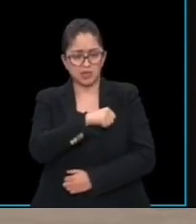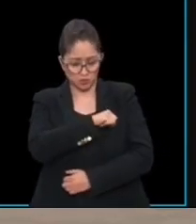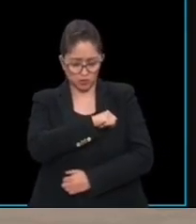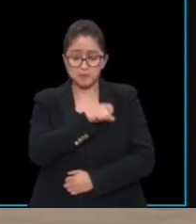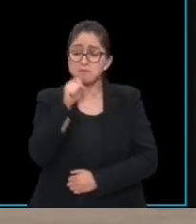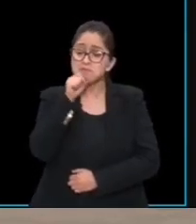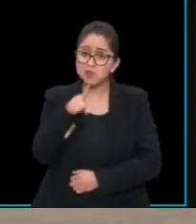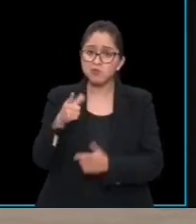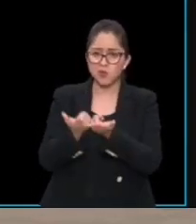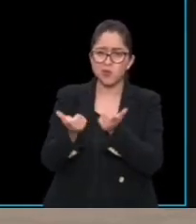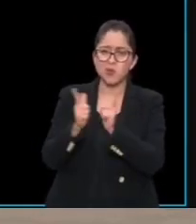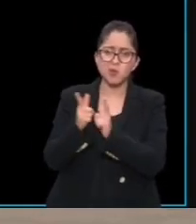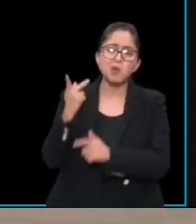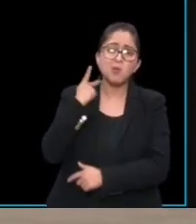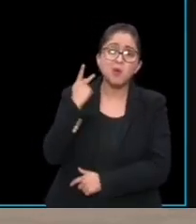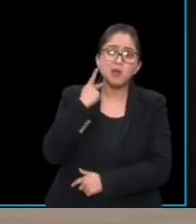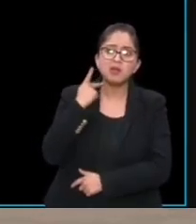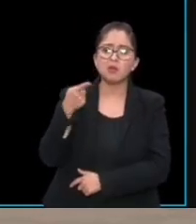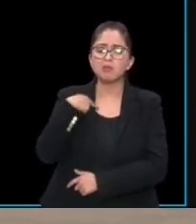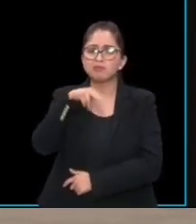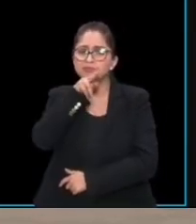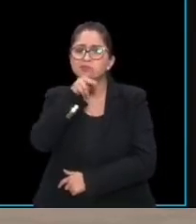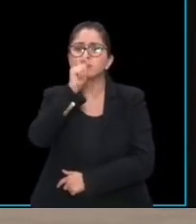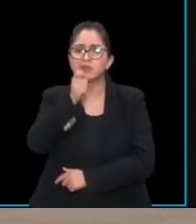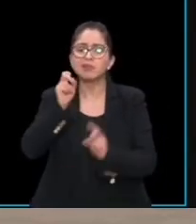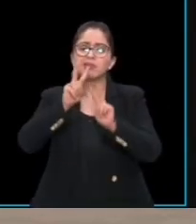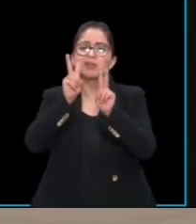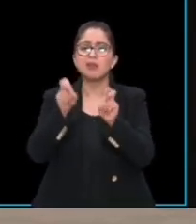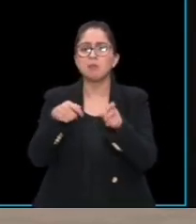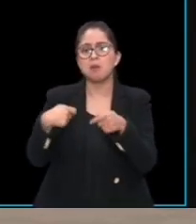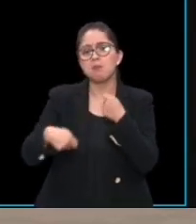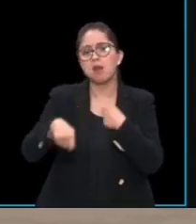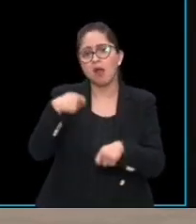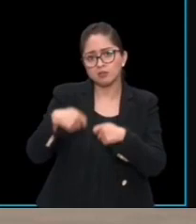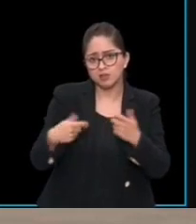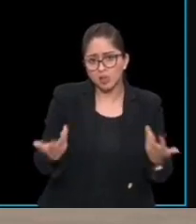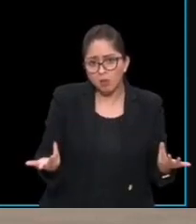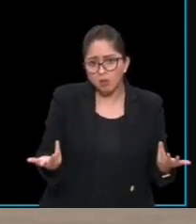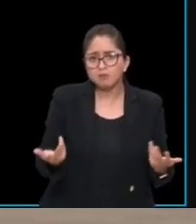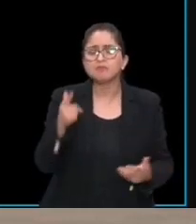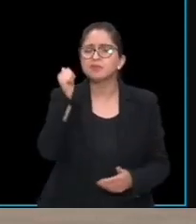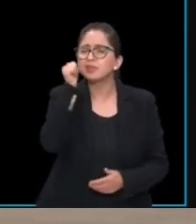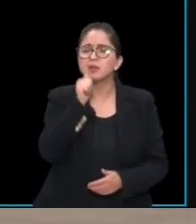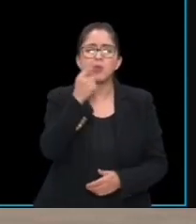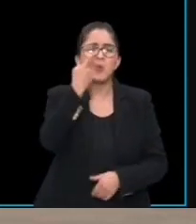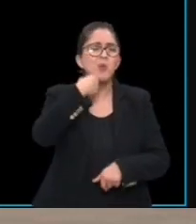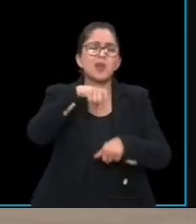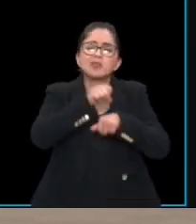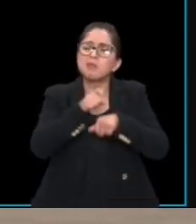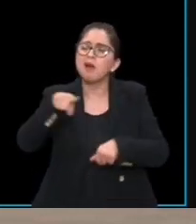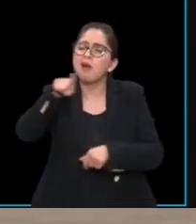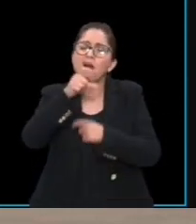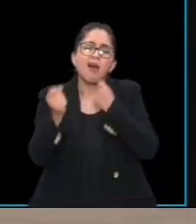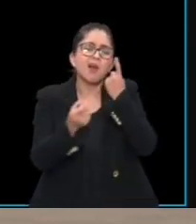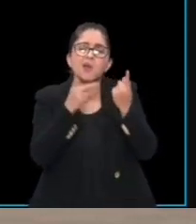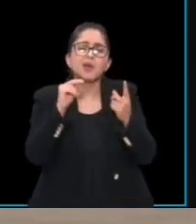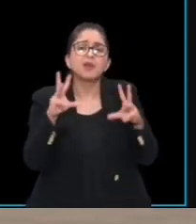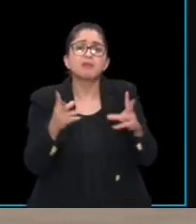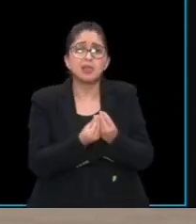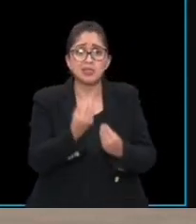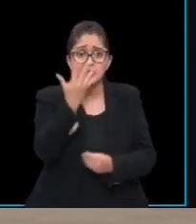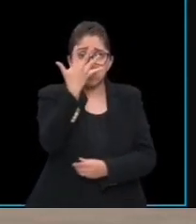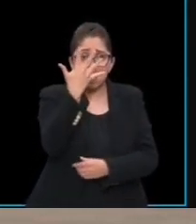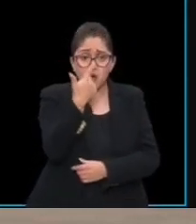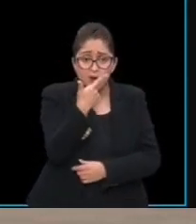las redes sociales progresistas es el tema del plástico. Se supone que cada semana, sin darnos cuenta, los seres humanos nos comemos alrededor de 5